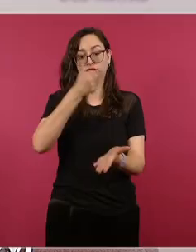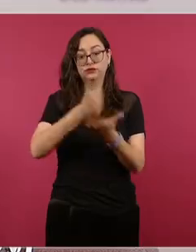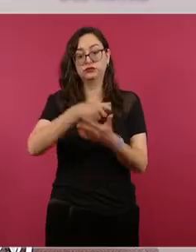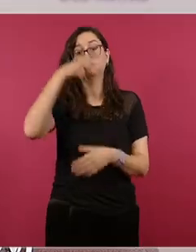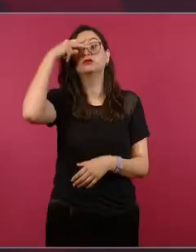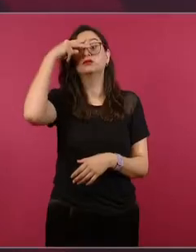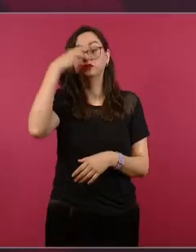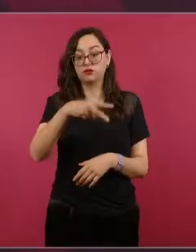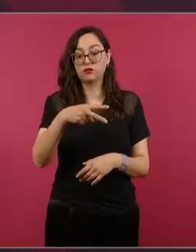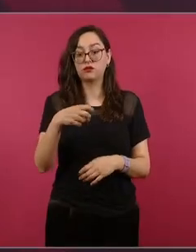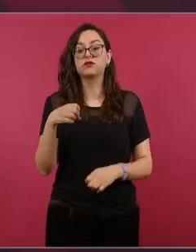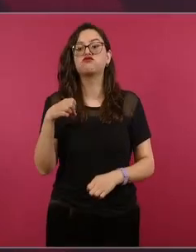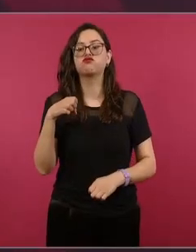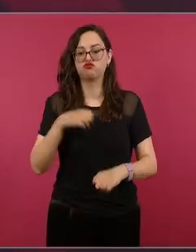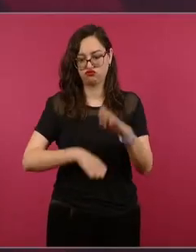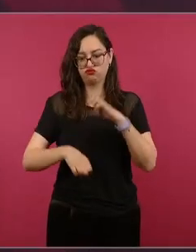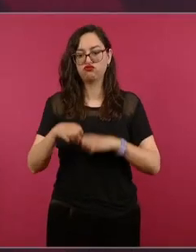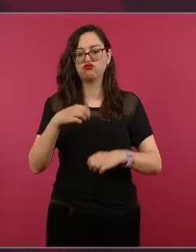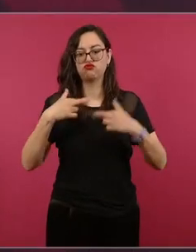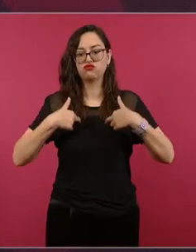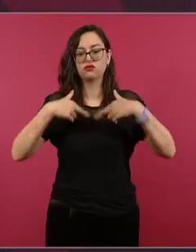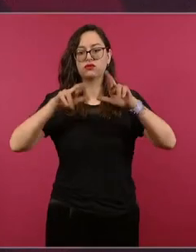Se les ordenaba